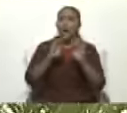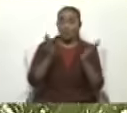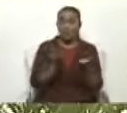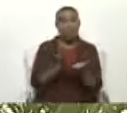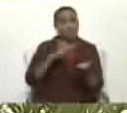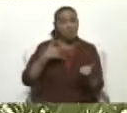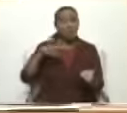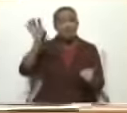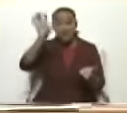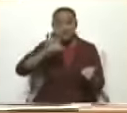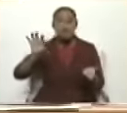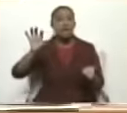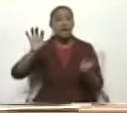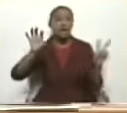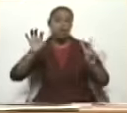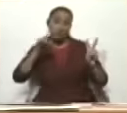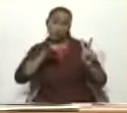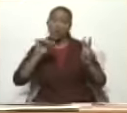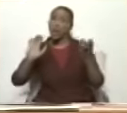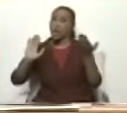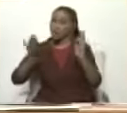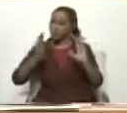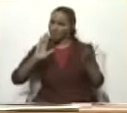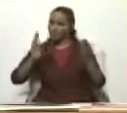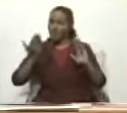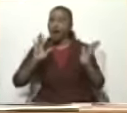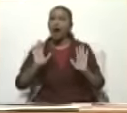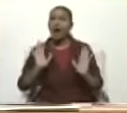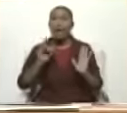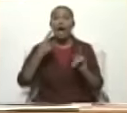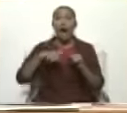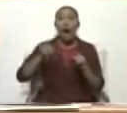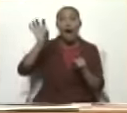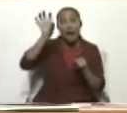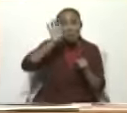Pues este año hay elecciones en buena parte del mundo, en buena parte.